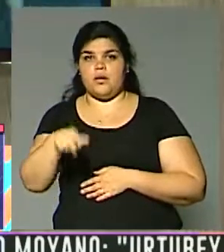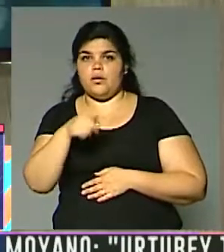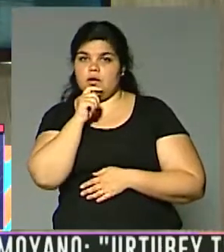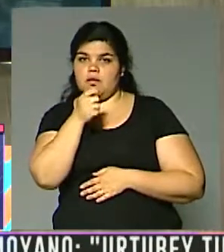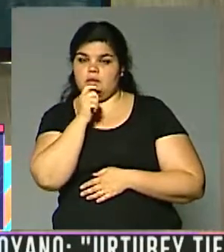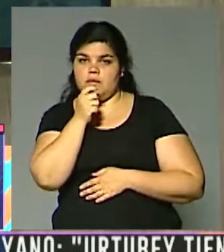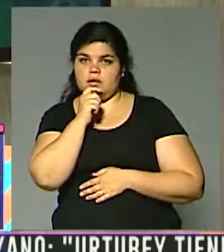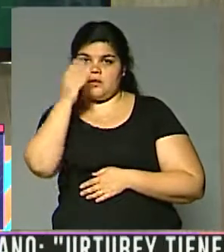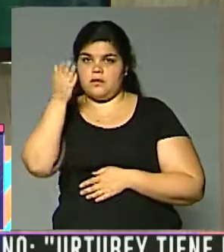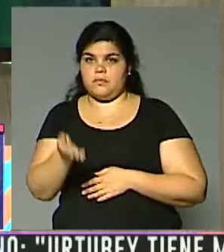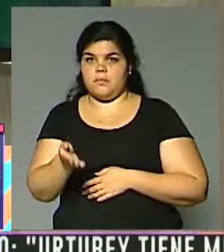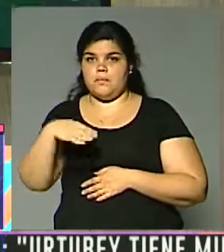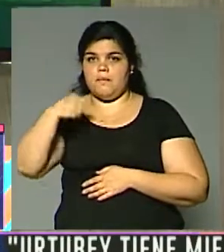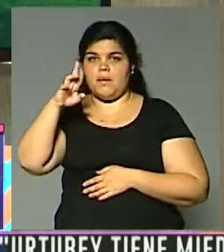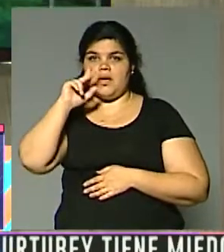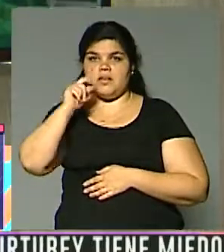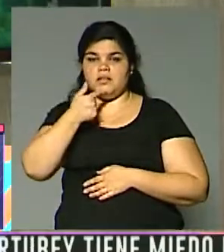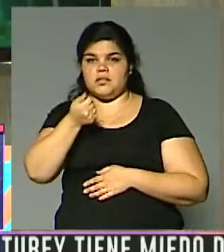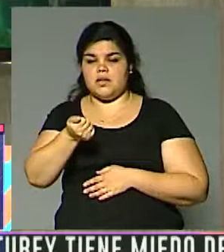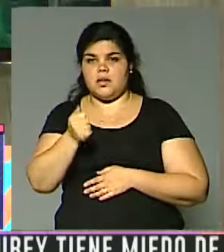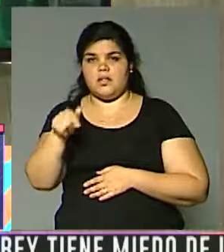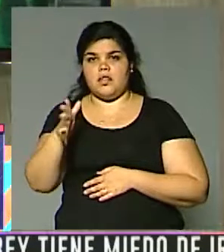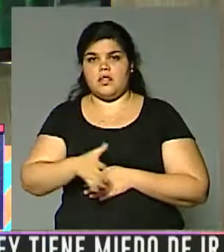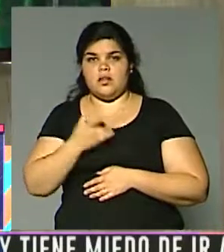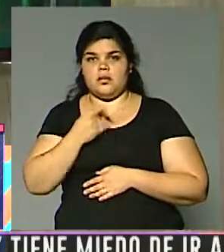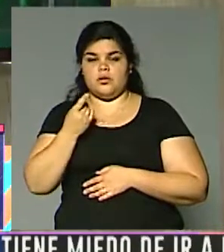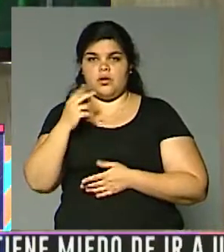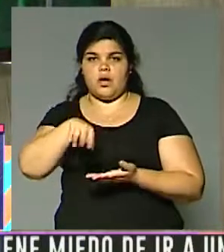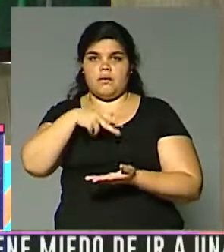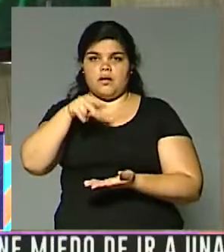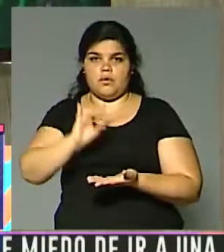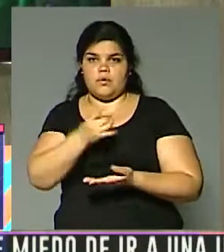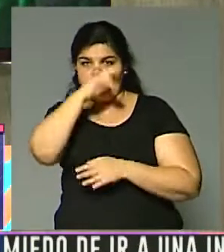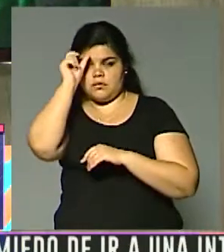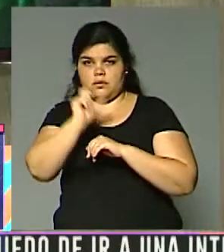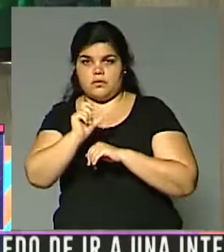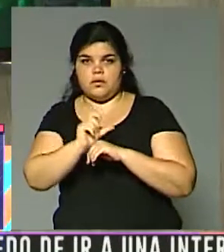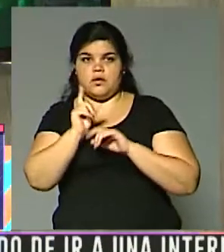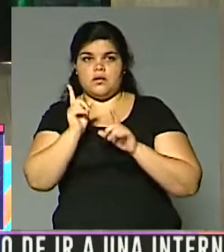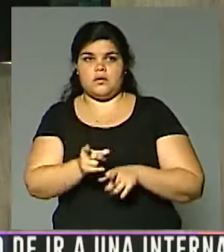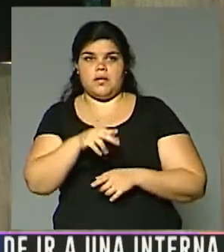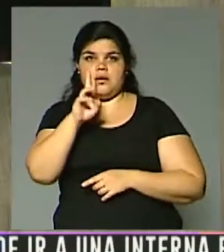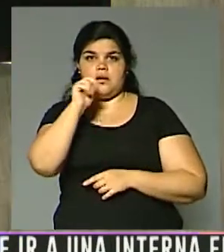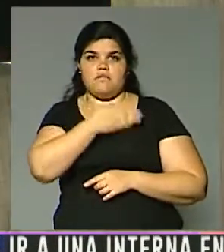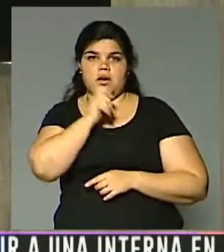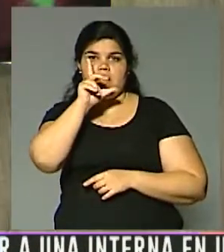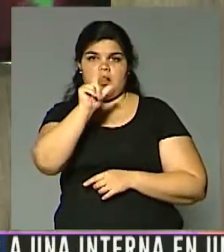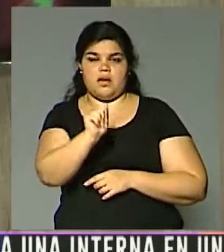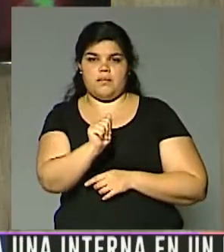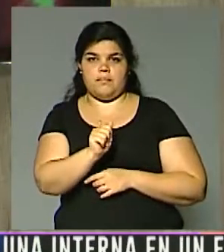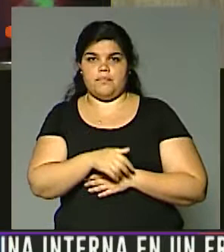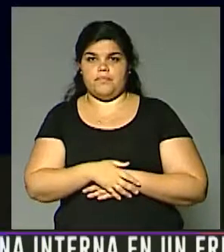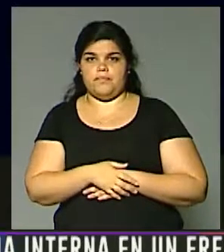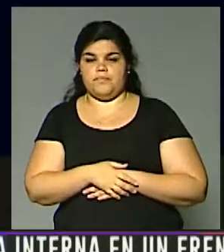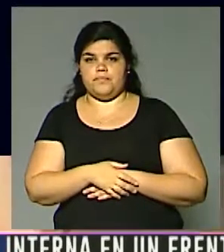a marissa mayer oui directora del ballet de la uncuyo y a rafaela parejas asistente de dirección del ballet de la uncuyo